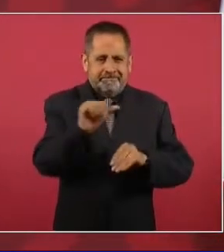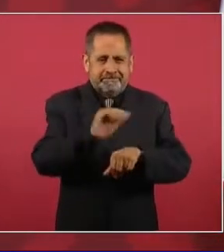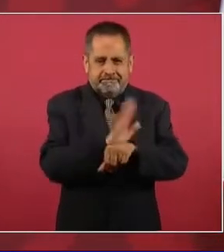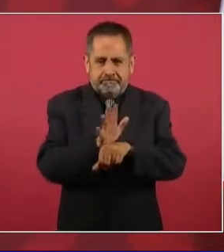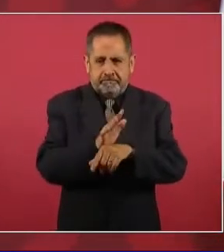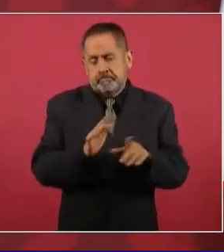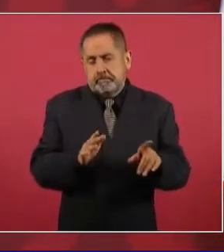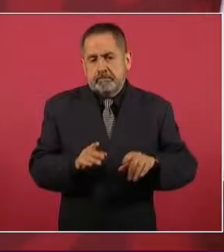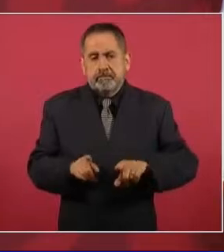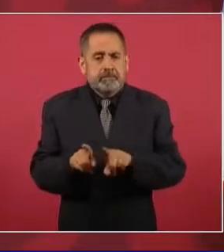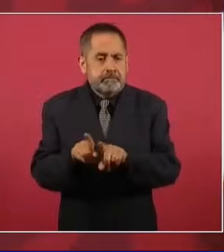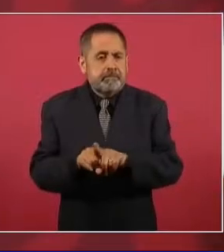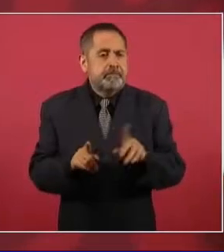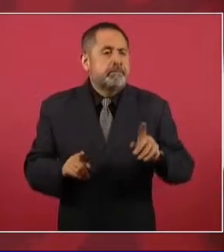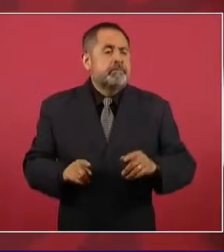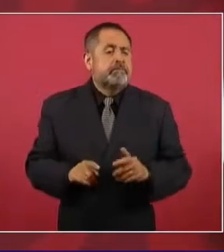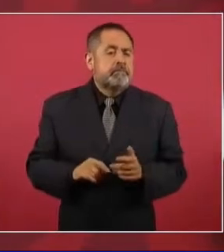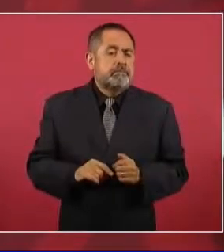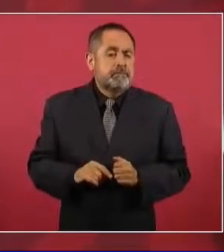también incluyó